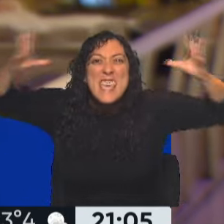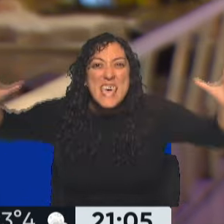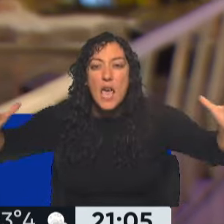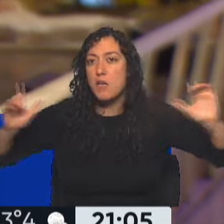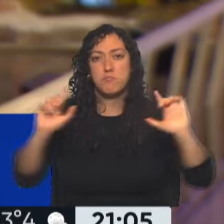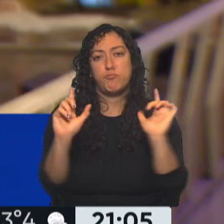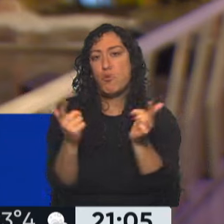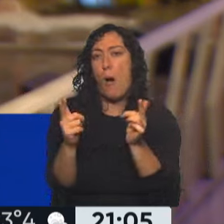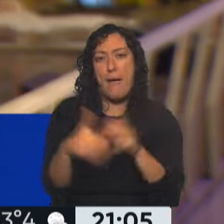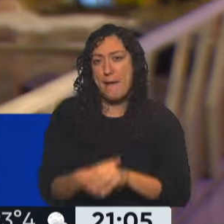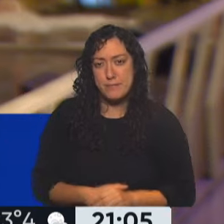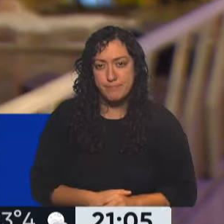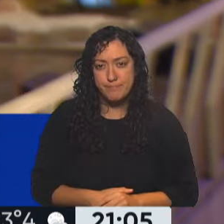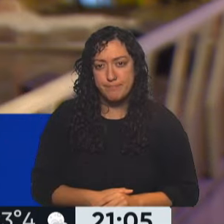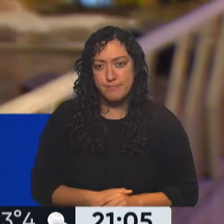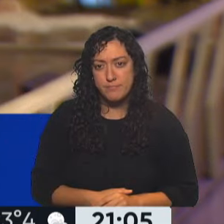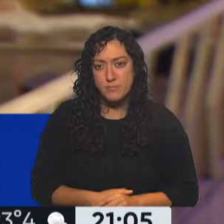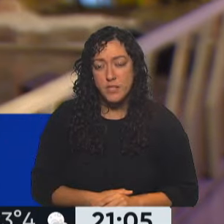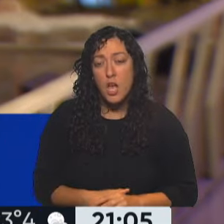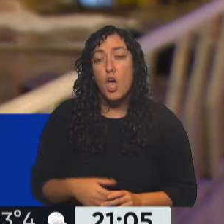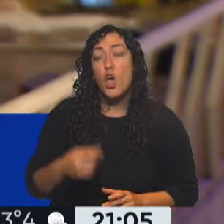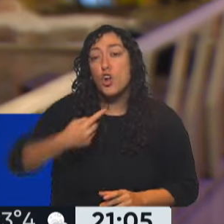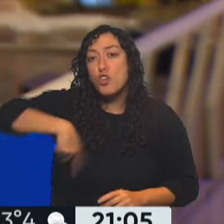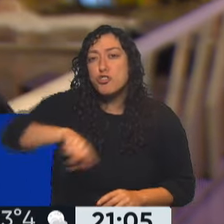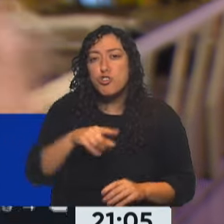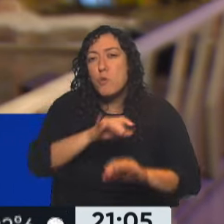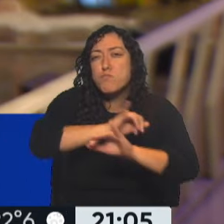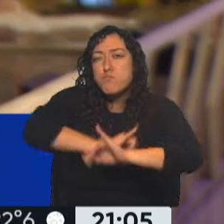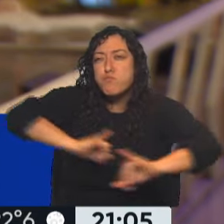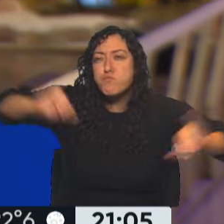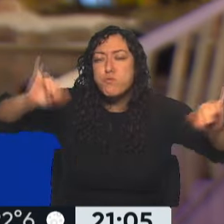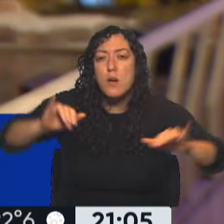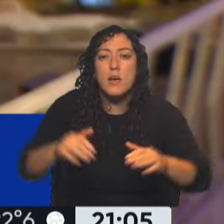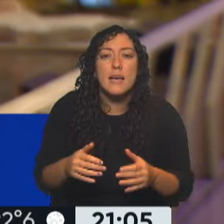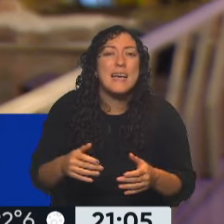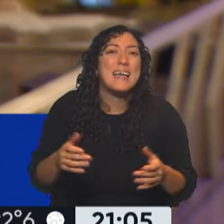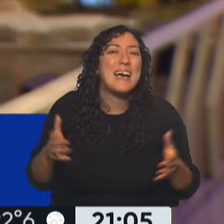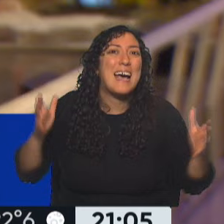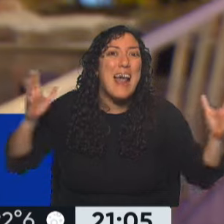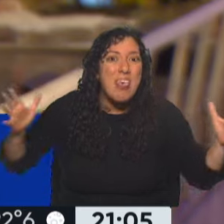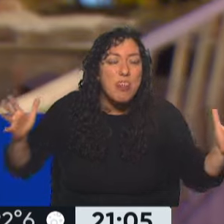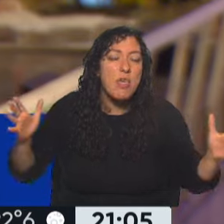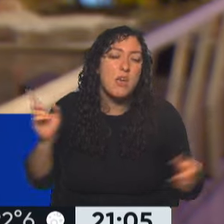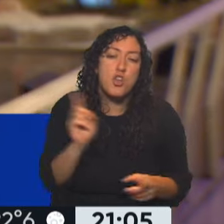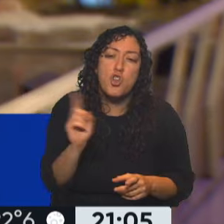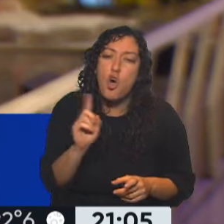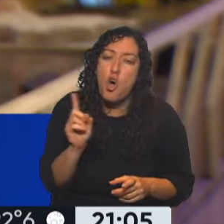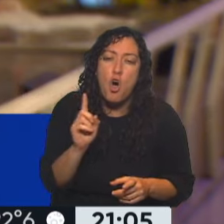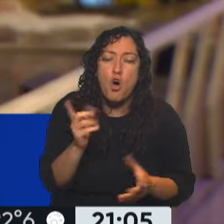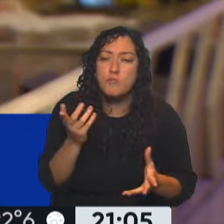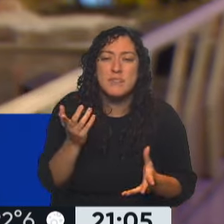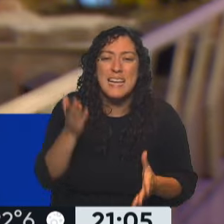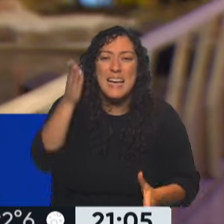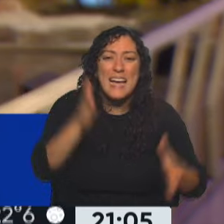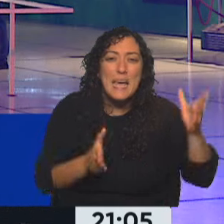encontramos y acabamos de publicar con el Patagomaya no es un mamífero del tamaño de un mamut, sino que es un mamífero muy grande para la